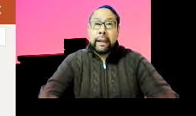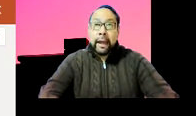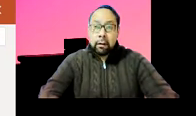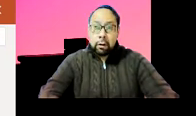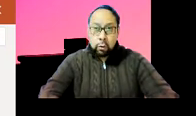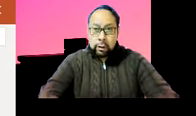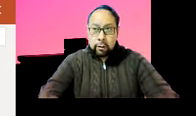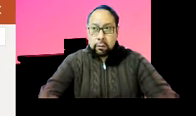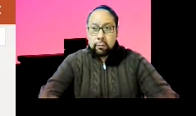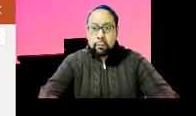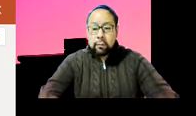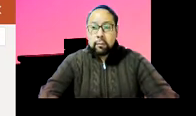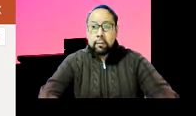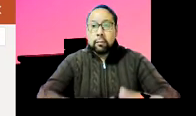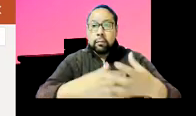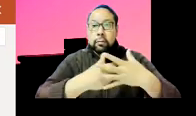de ganar los juicios.